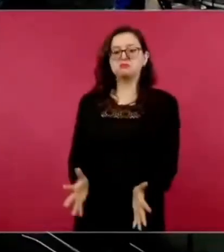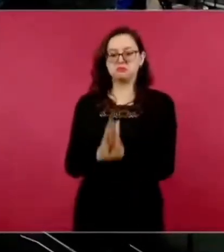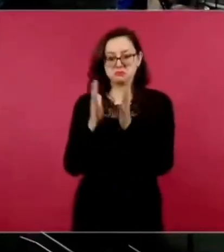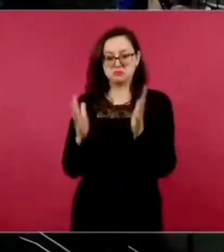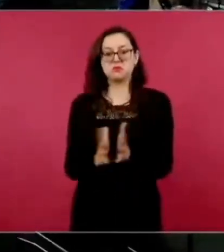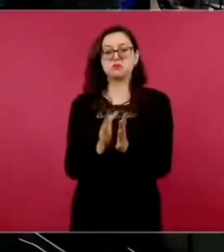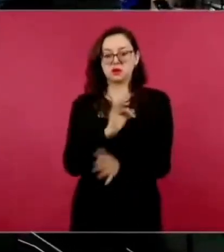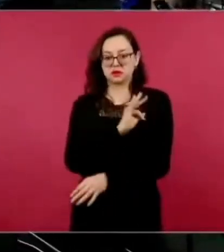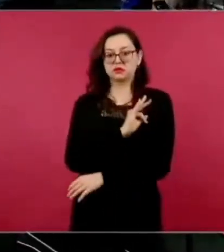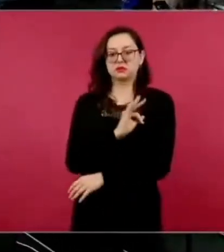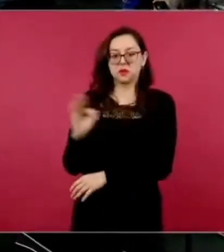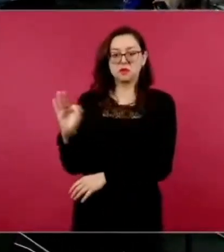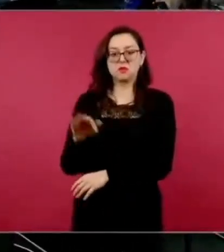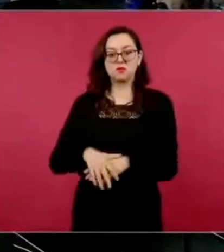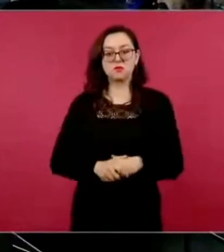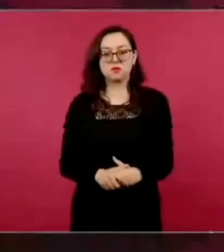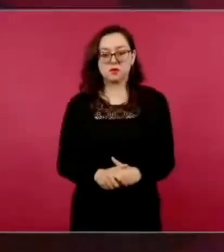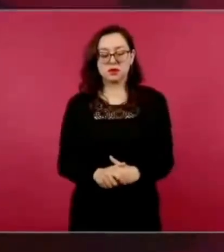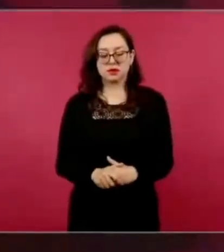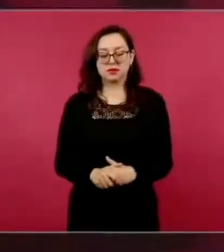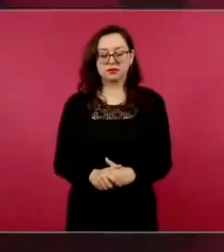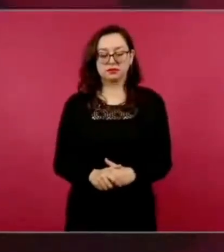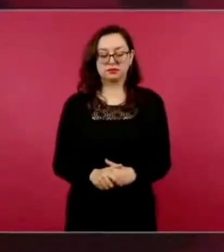No hace falta,